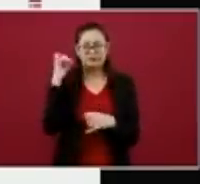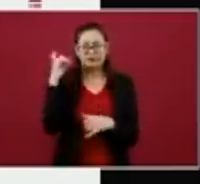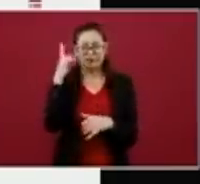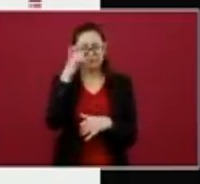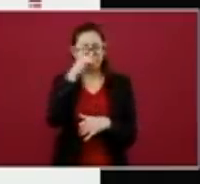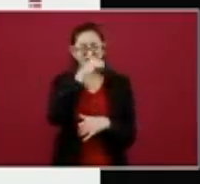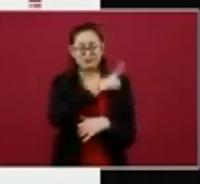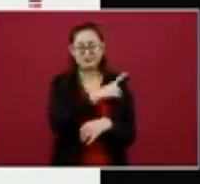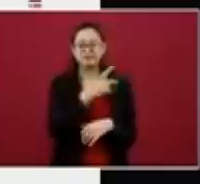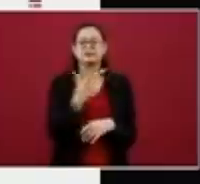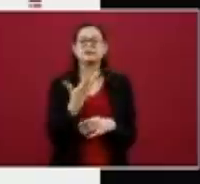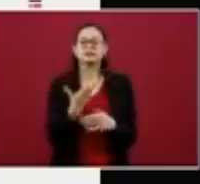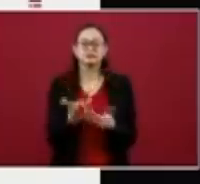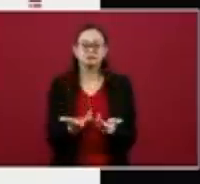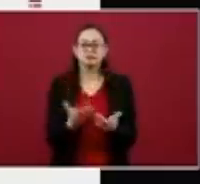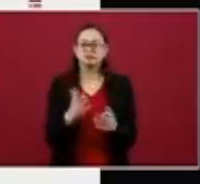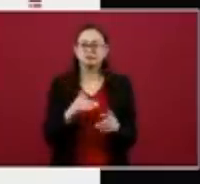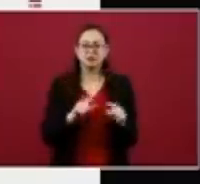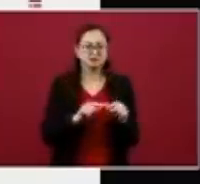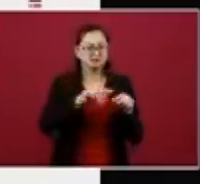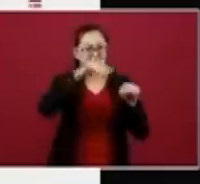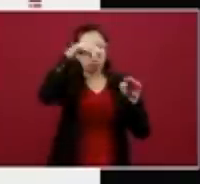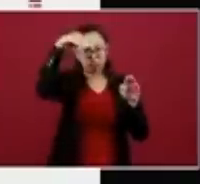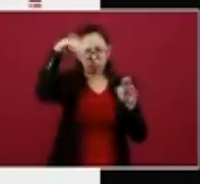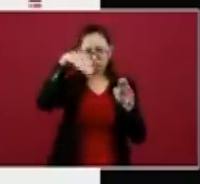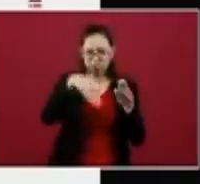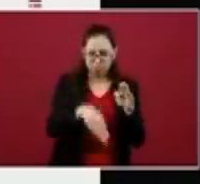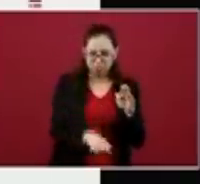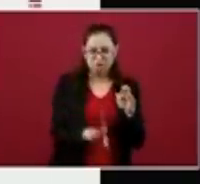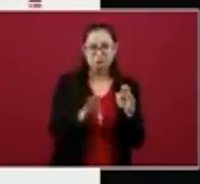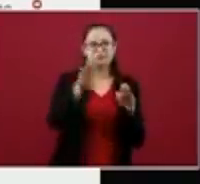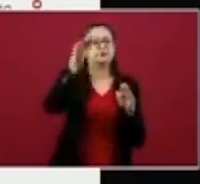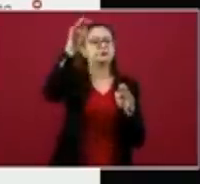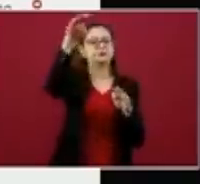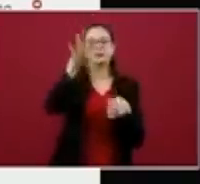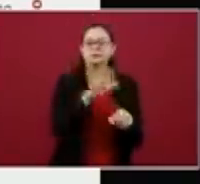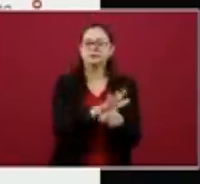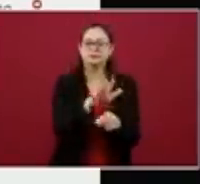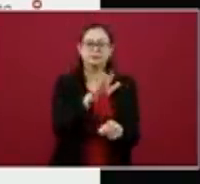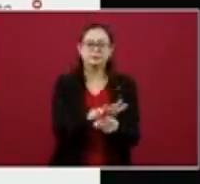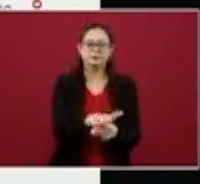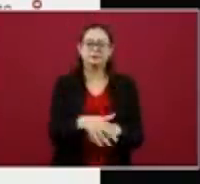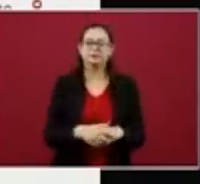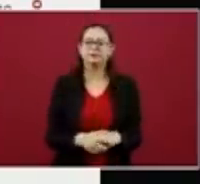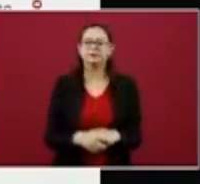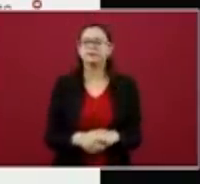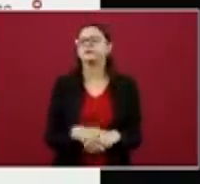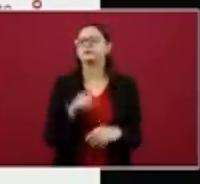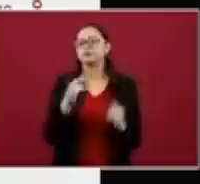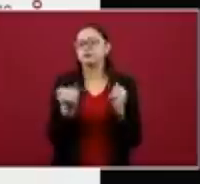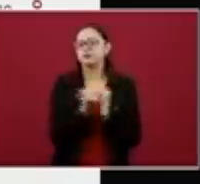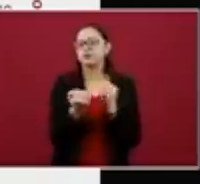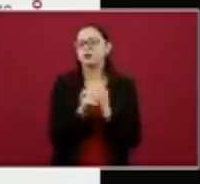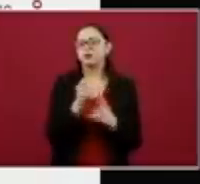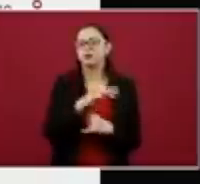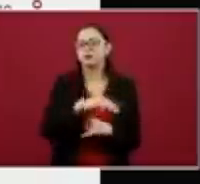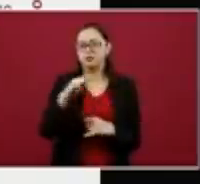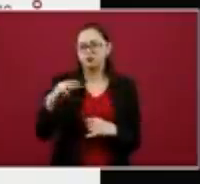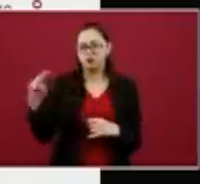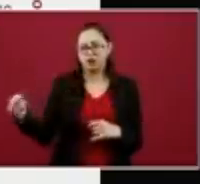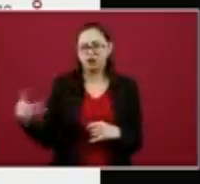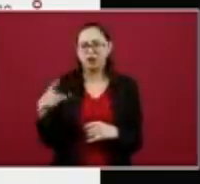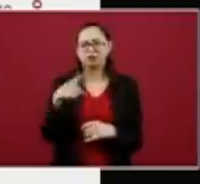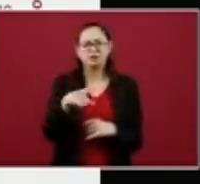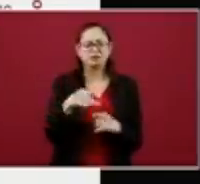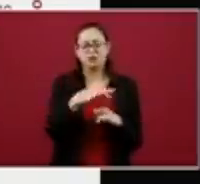Ahora estamos prácticamente en la normalidad. La que sigue. Caso de Michoacán, lo mismo, estos son los